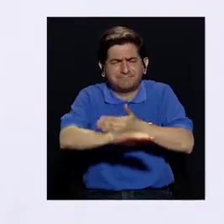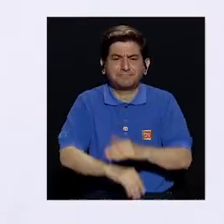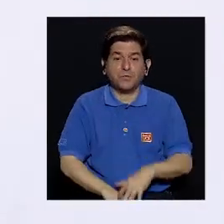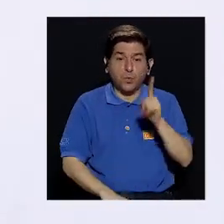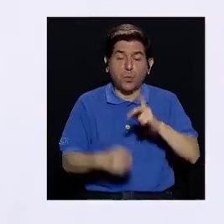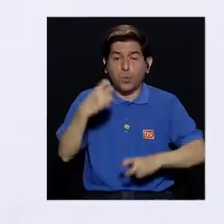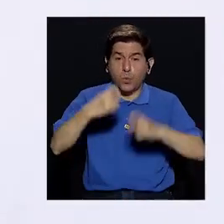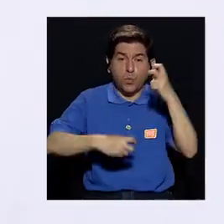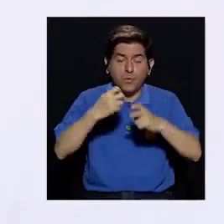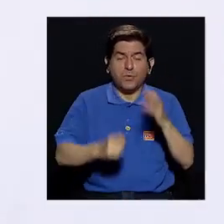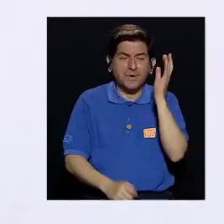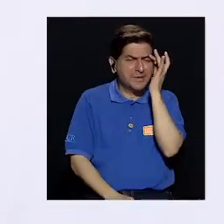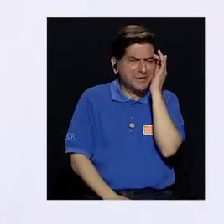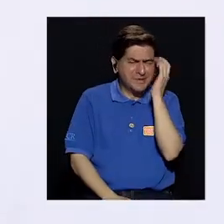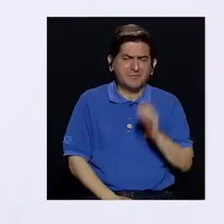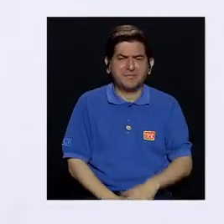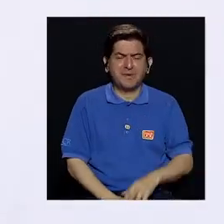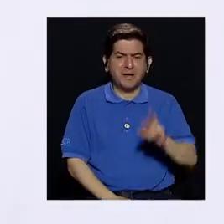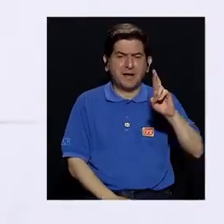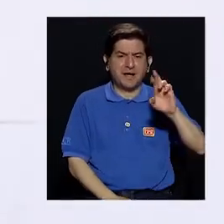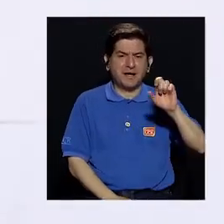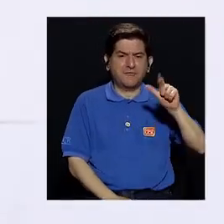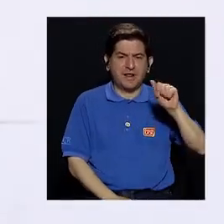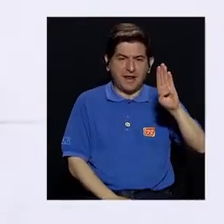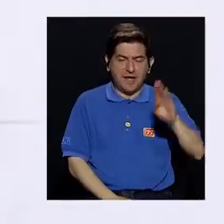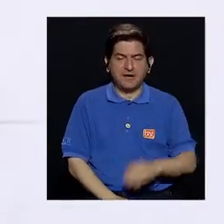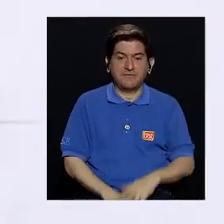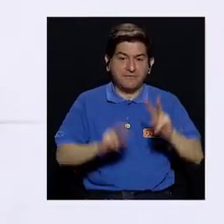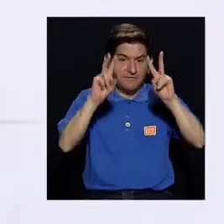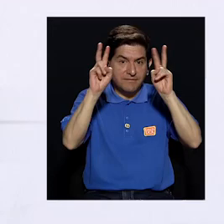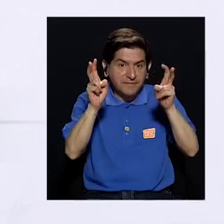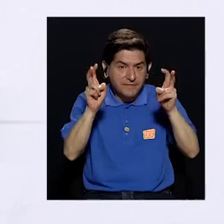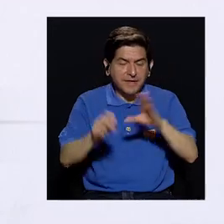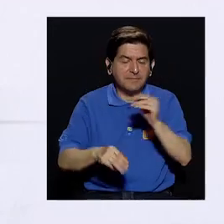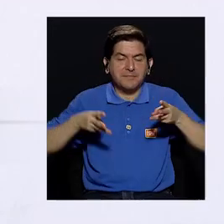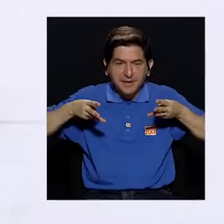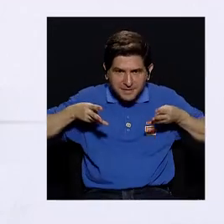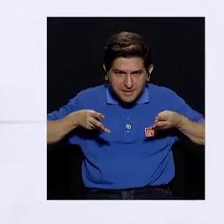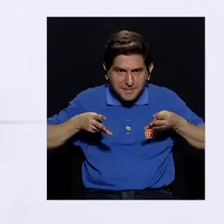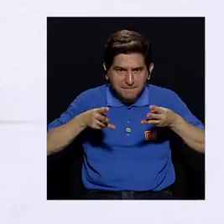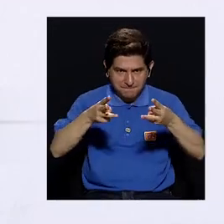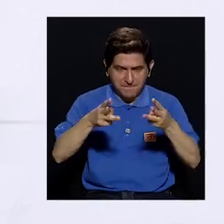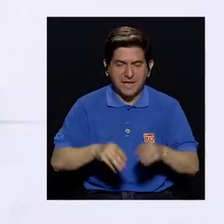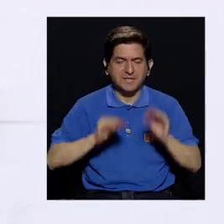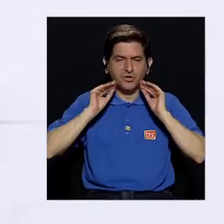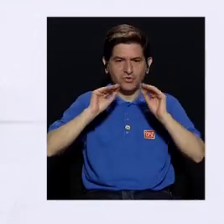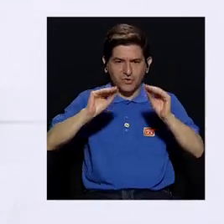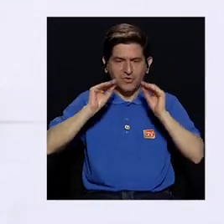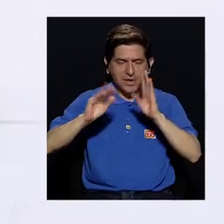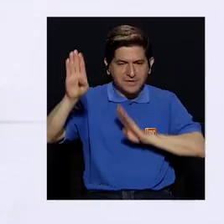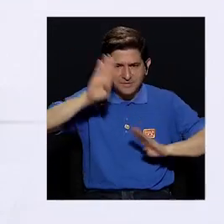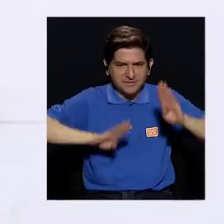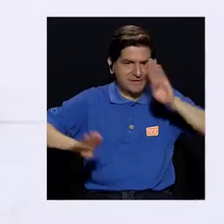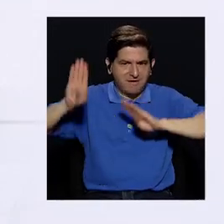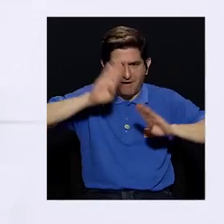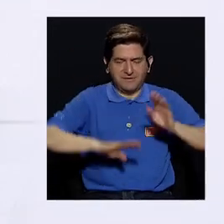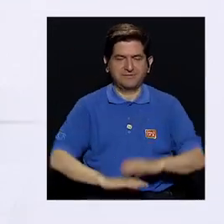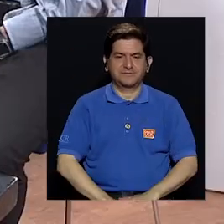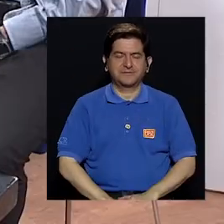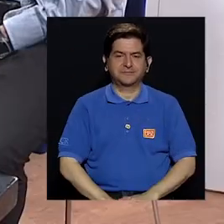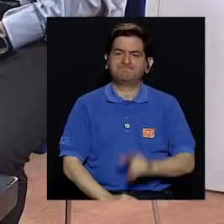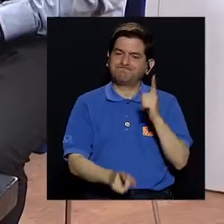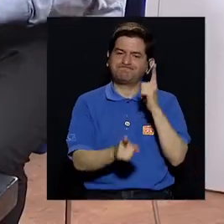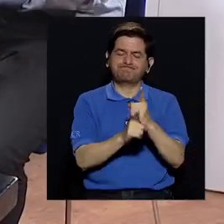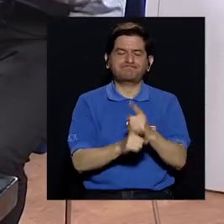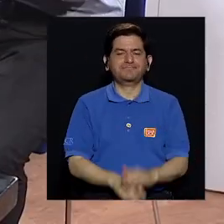uno de los problemas que más preocupan la regla es la matemática y la metodología para enseñar la biología